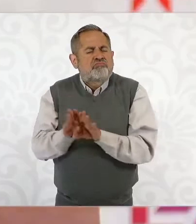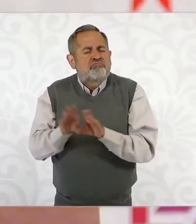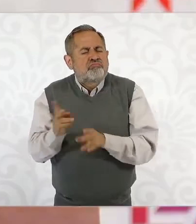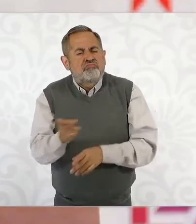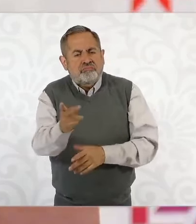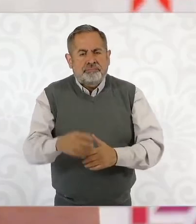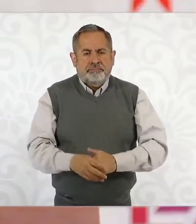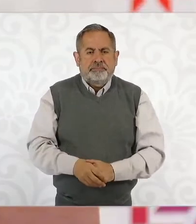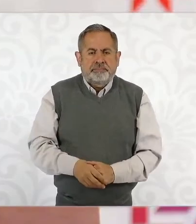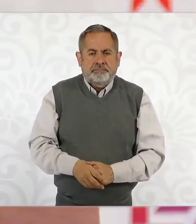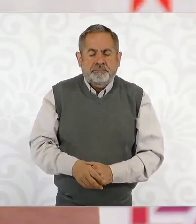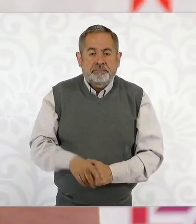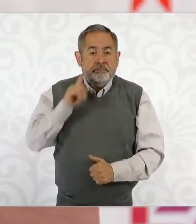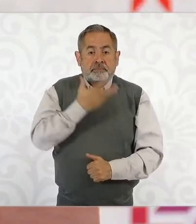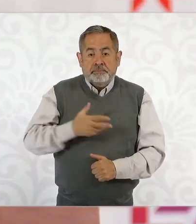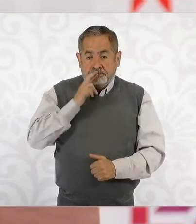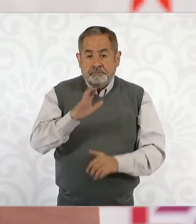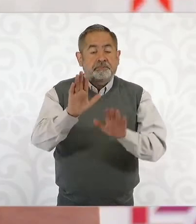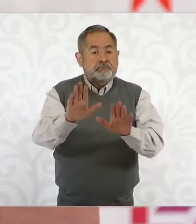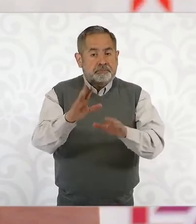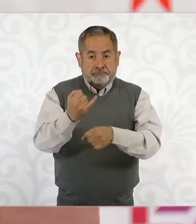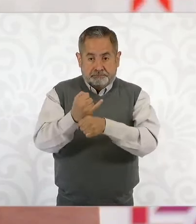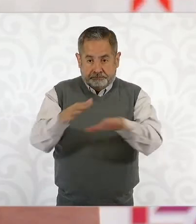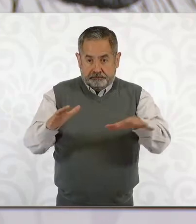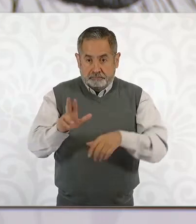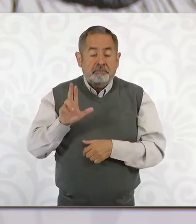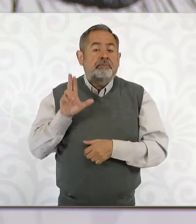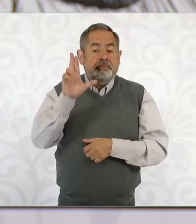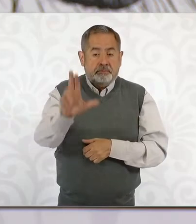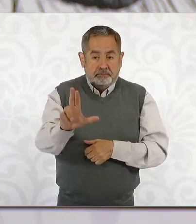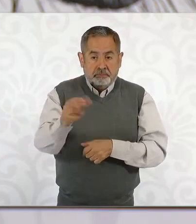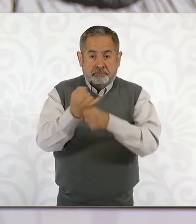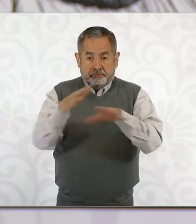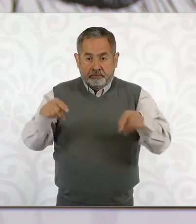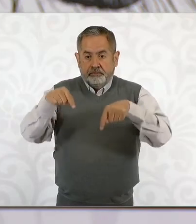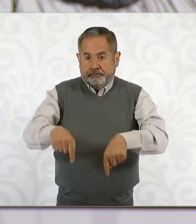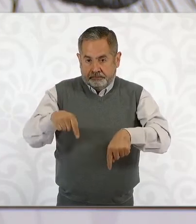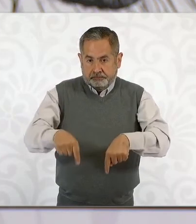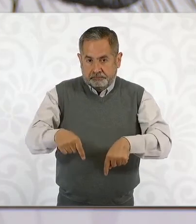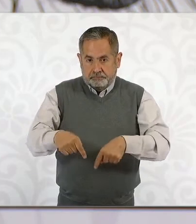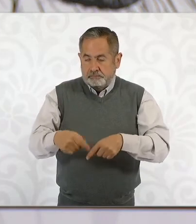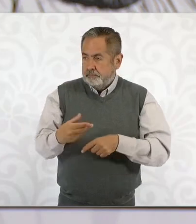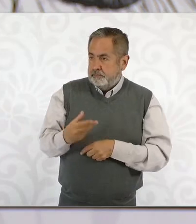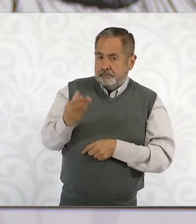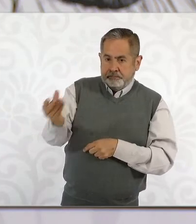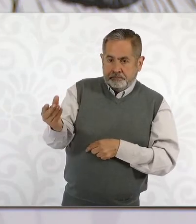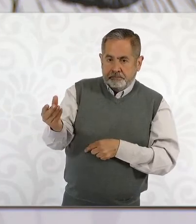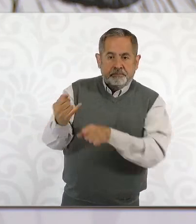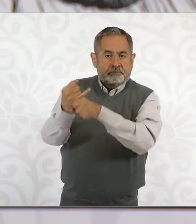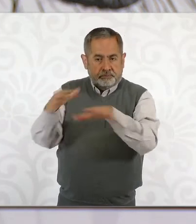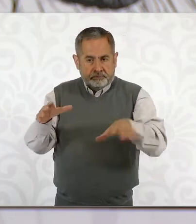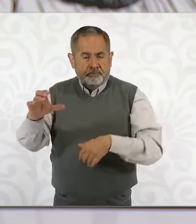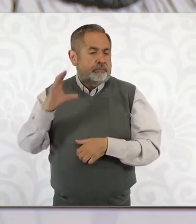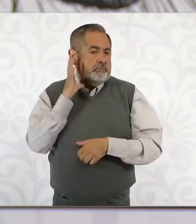Ahora que viene el informe, el martes próximo hacemos el informe aquí, se entrega el informe al Congreso de